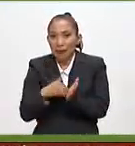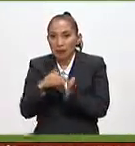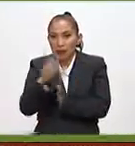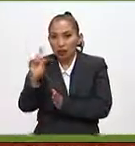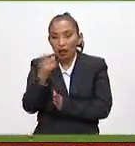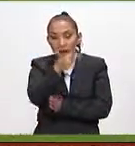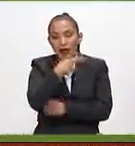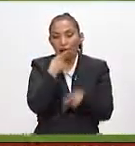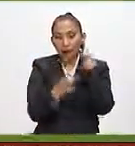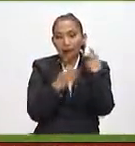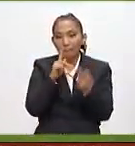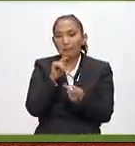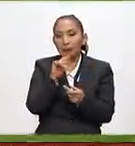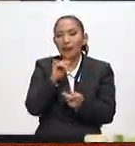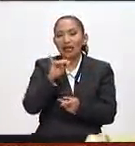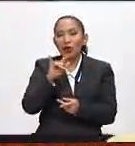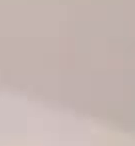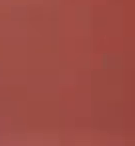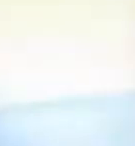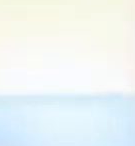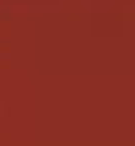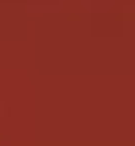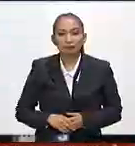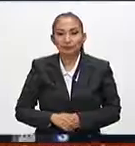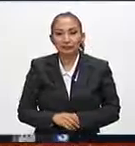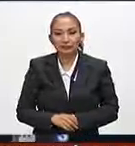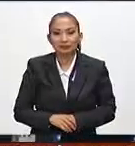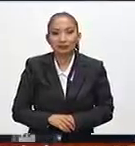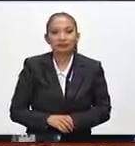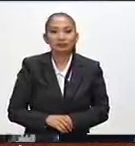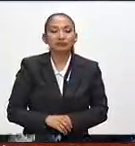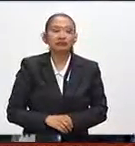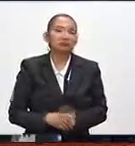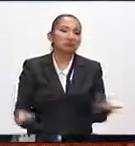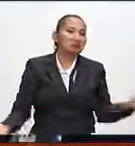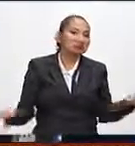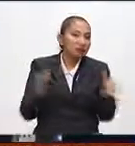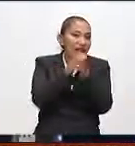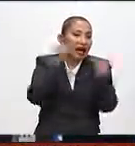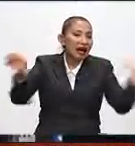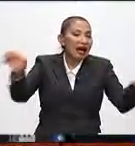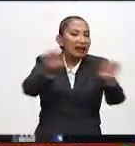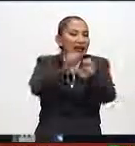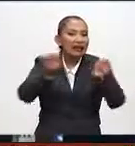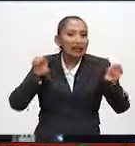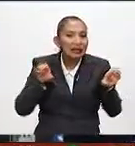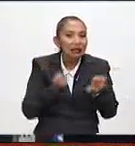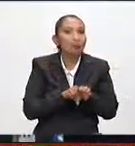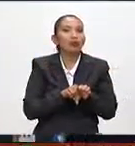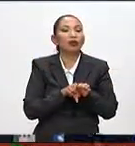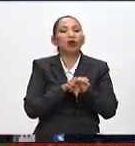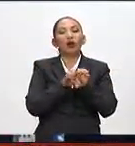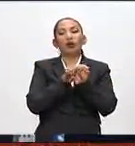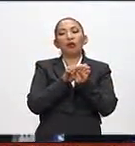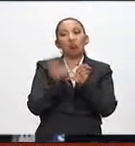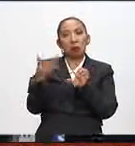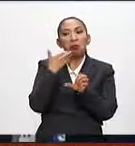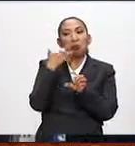Estas son las palabras del Pipa Higuaín. Es un grandísimo equipo, el cual